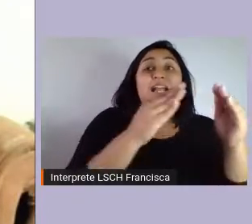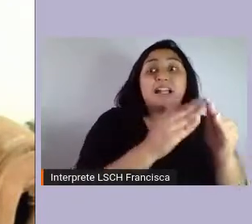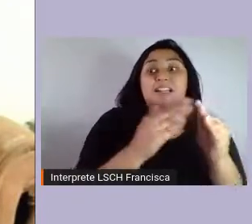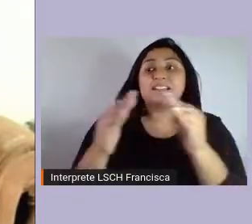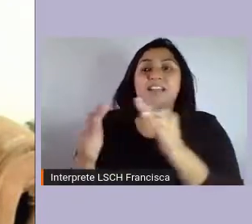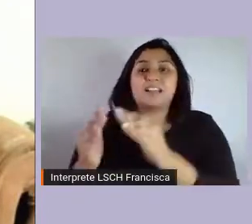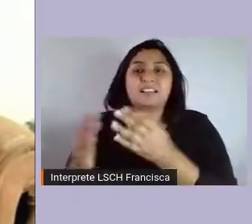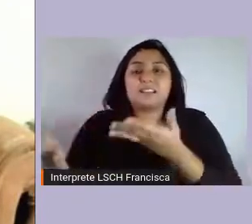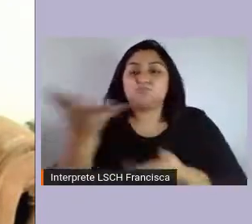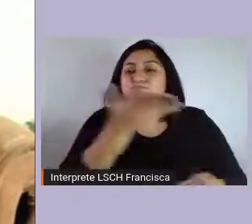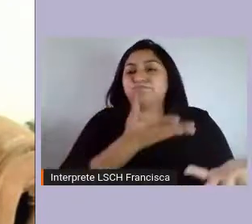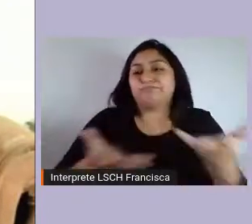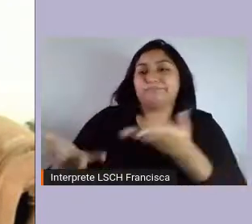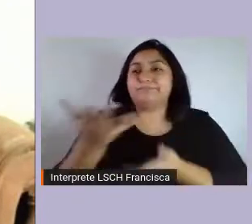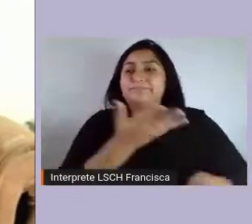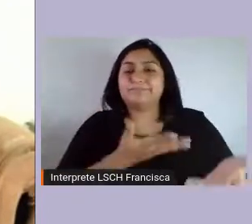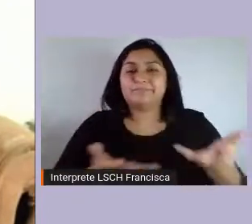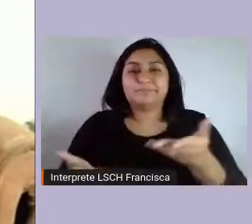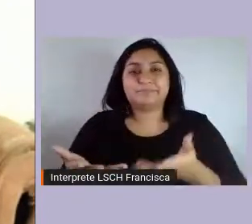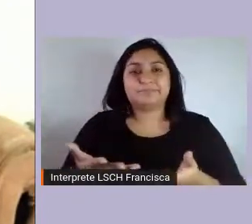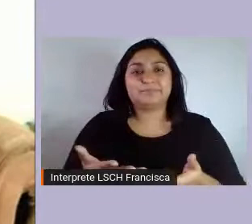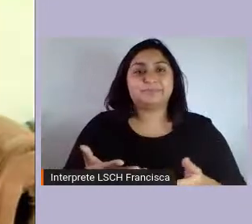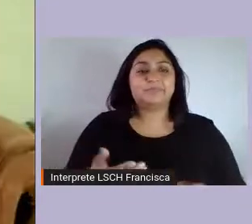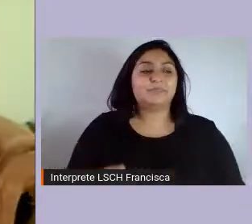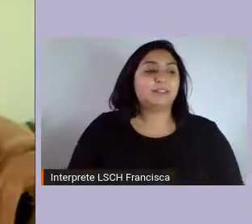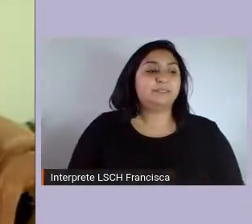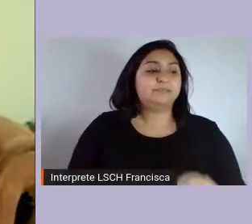entonces abrí al azar